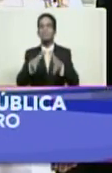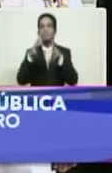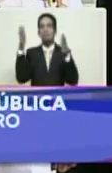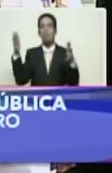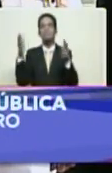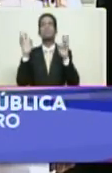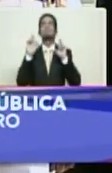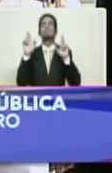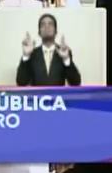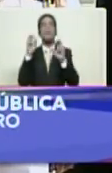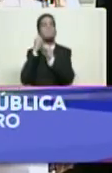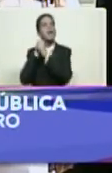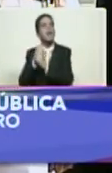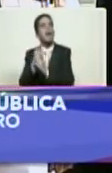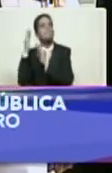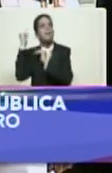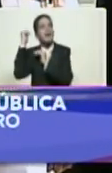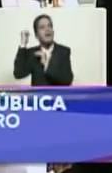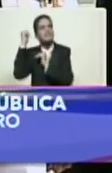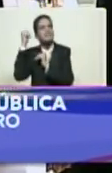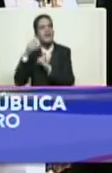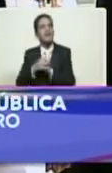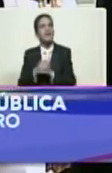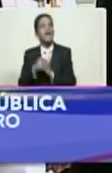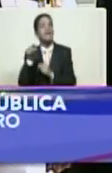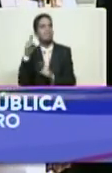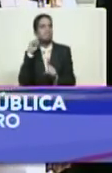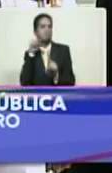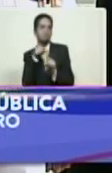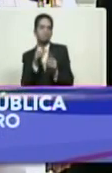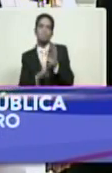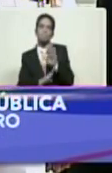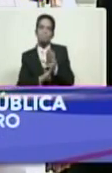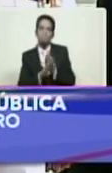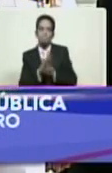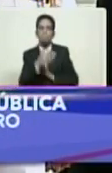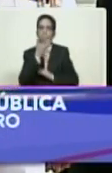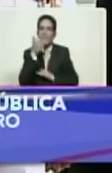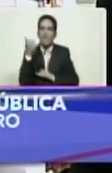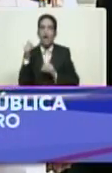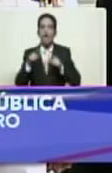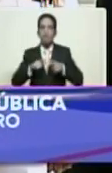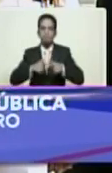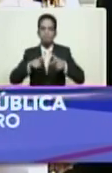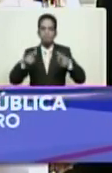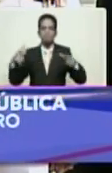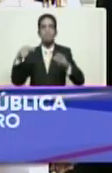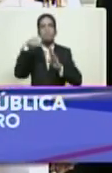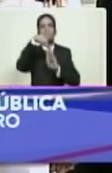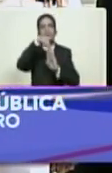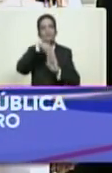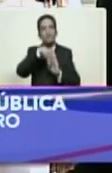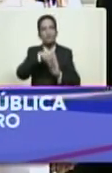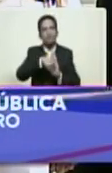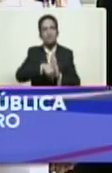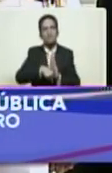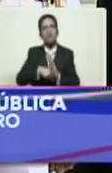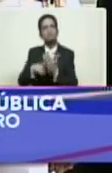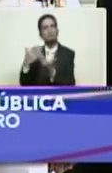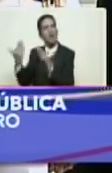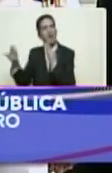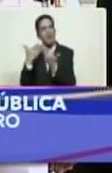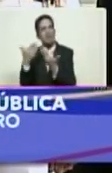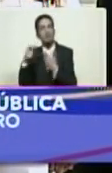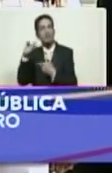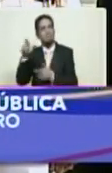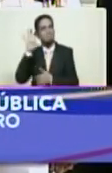y expectativas para mejorar, ampliar y profundizar las relaciones con esta